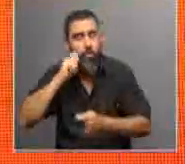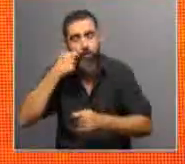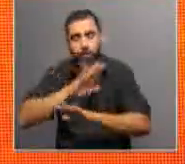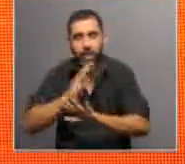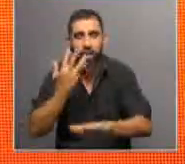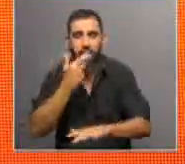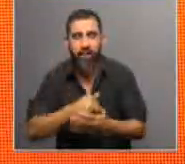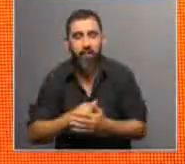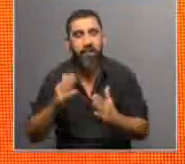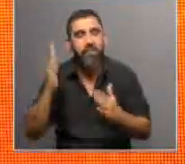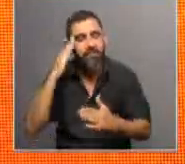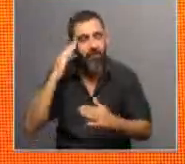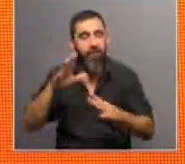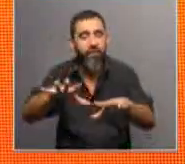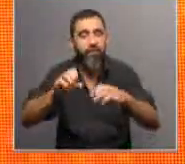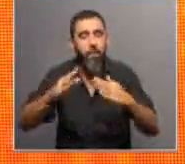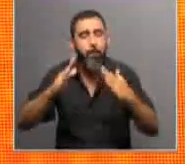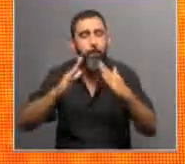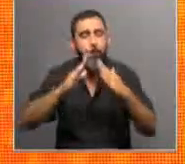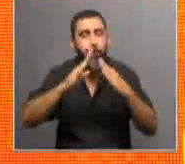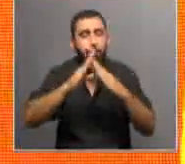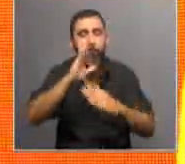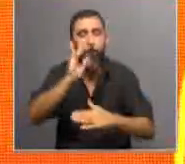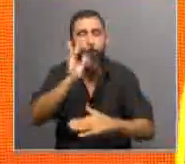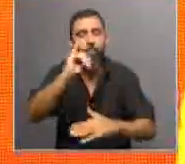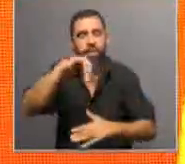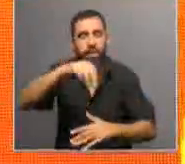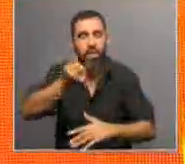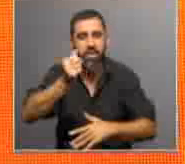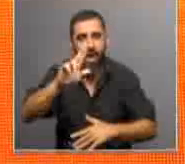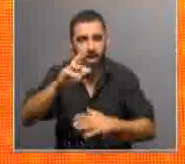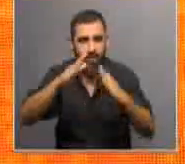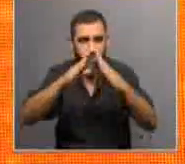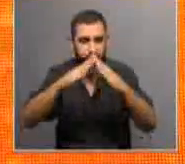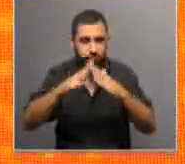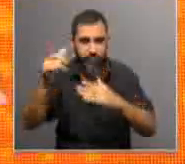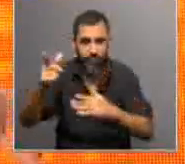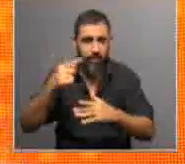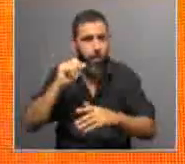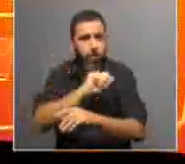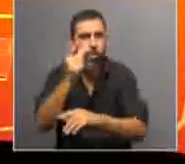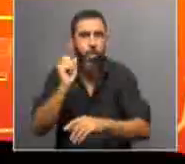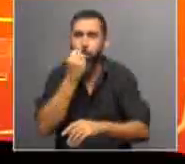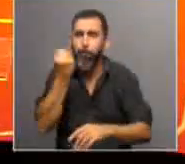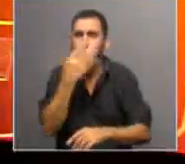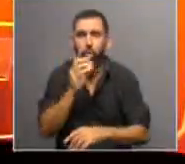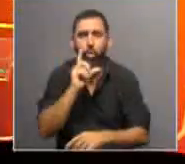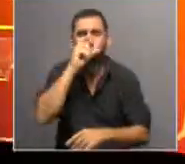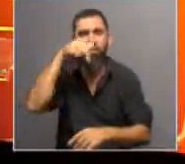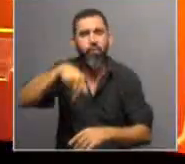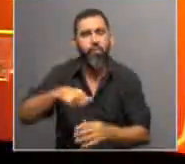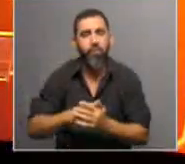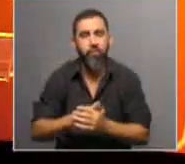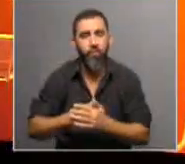Sabemos que estás en El Pinar, pero solo bien cortito porque no tenemos tiempo. Viviste bastante acá en Montevideo. ¿Lo peor y lo mejor de Montevideo?